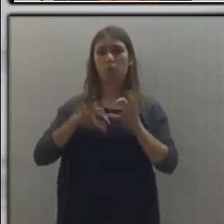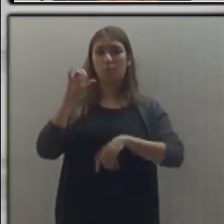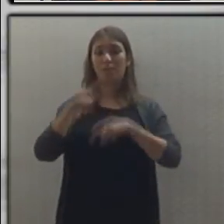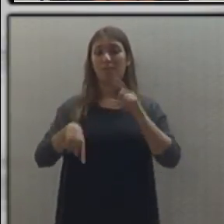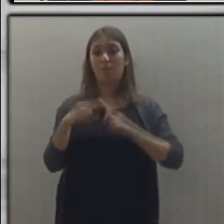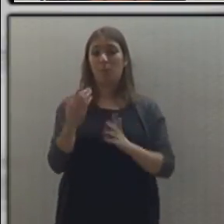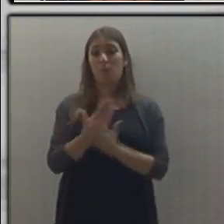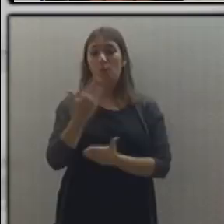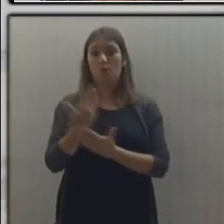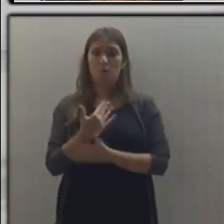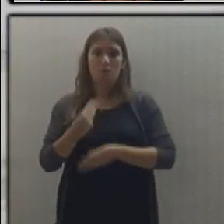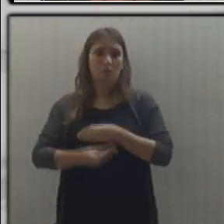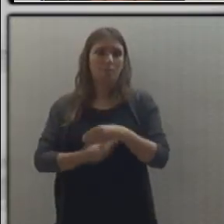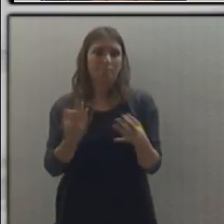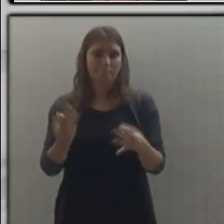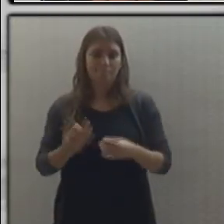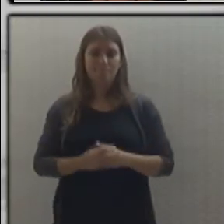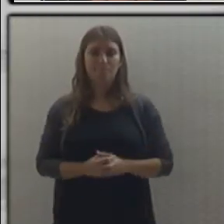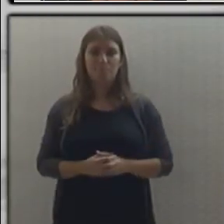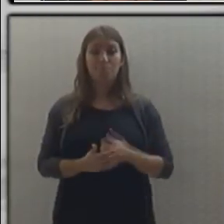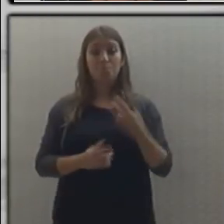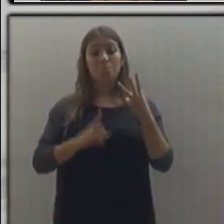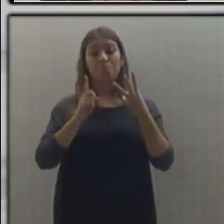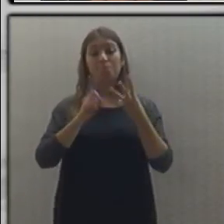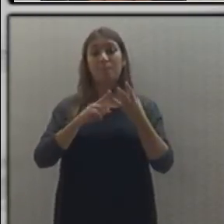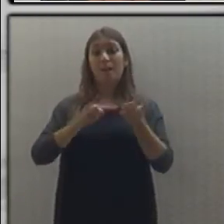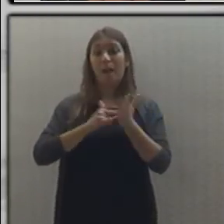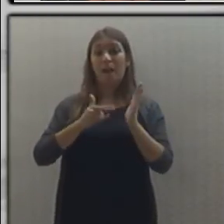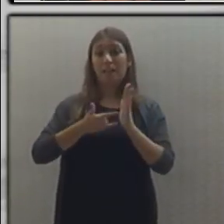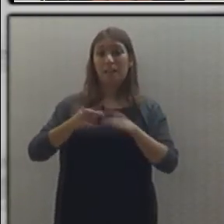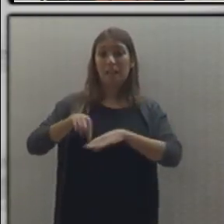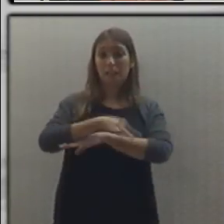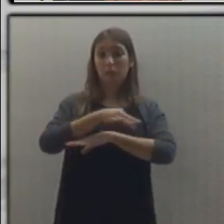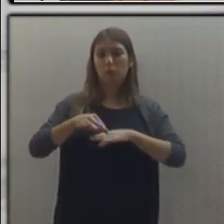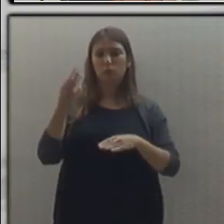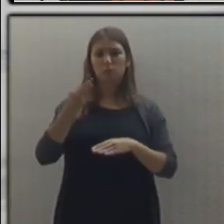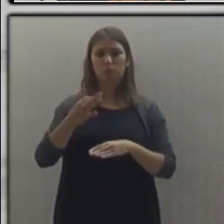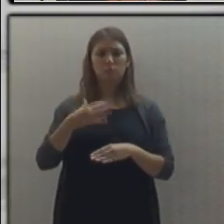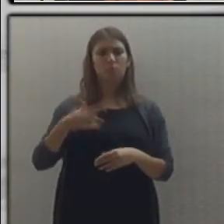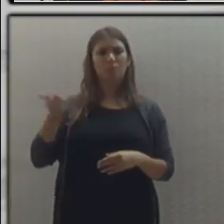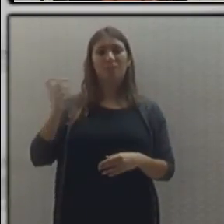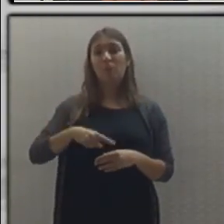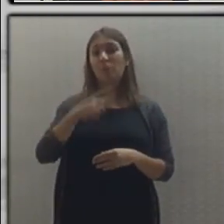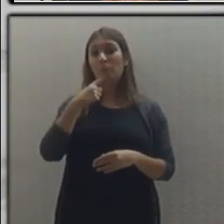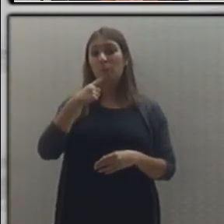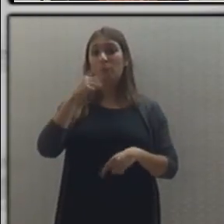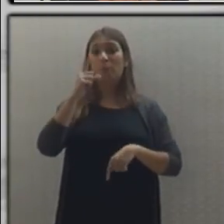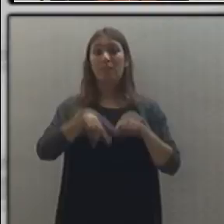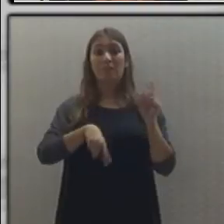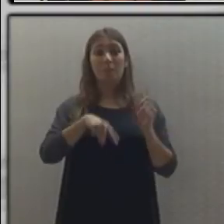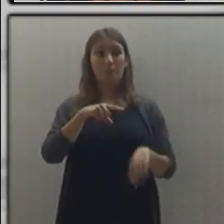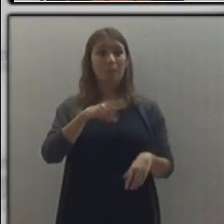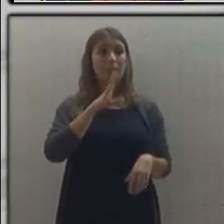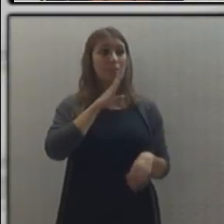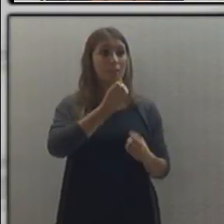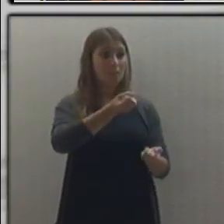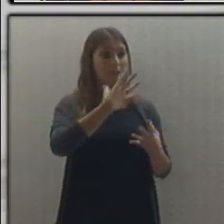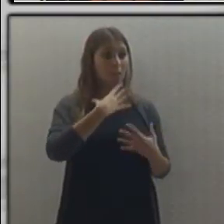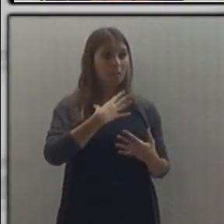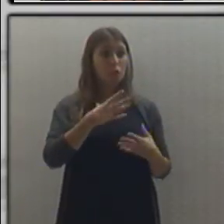las actividades de la vida diaria. El arquitecto es el profesional que valora, según las necesidades descritas por